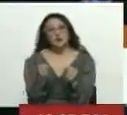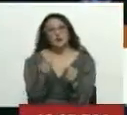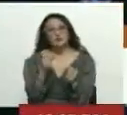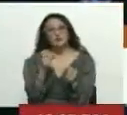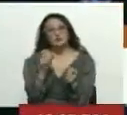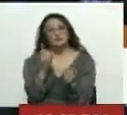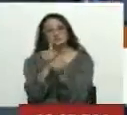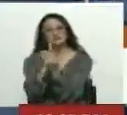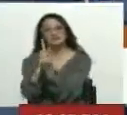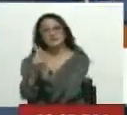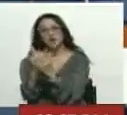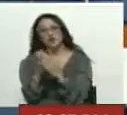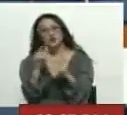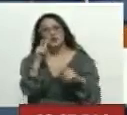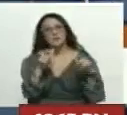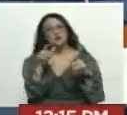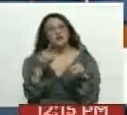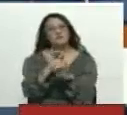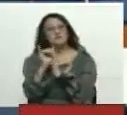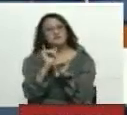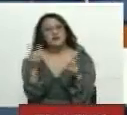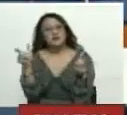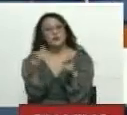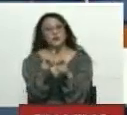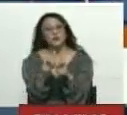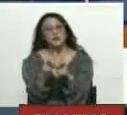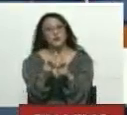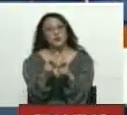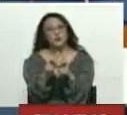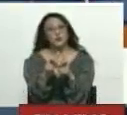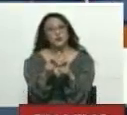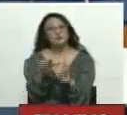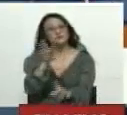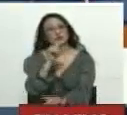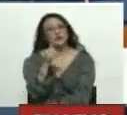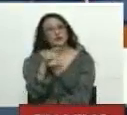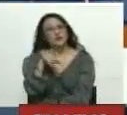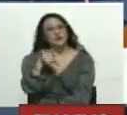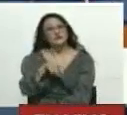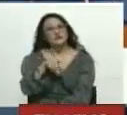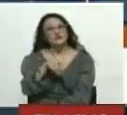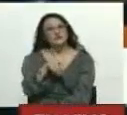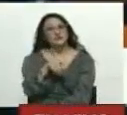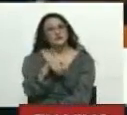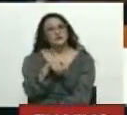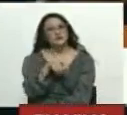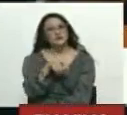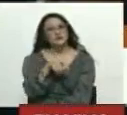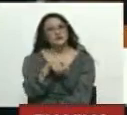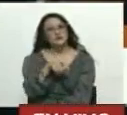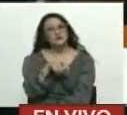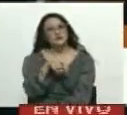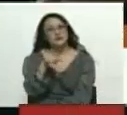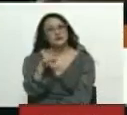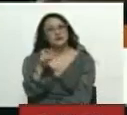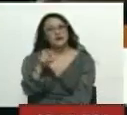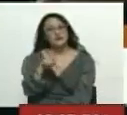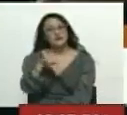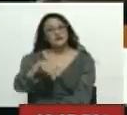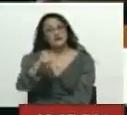y luego esa reunión se entendió que había una necesidad en el sur del bronce y esas Y esa necesidad